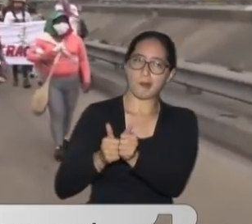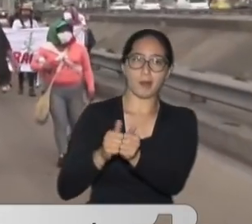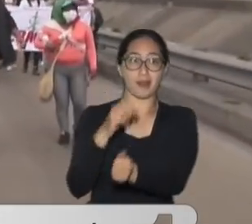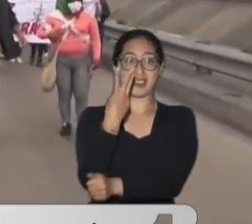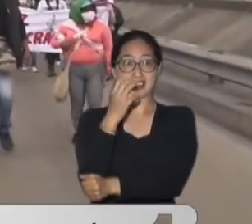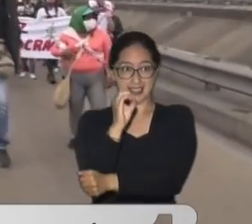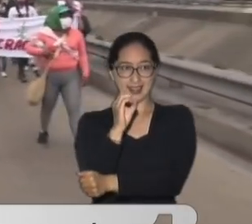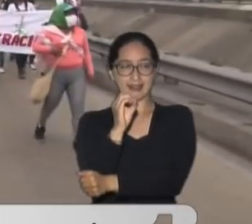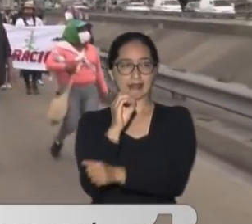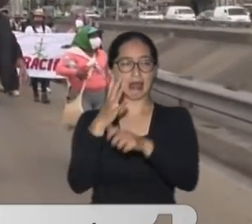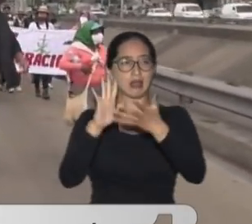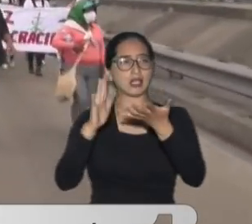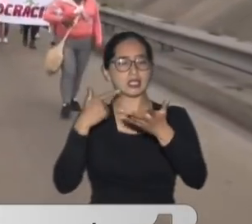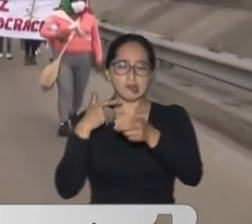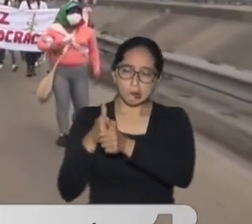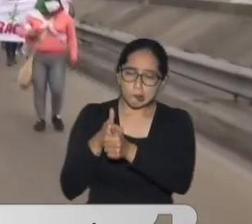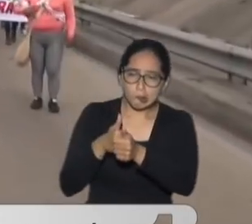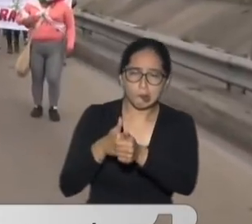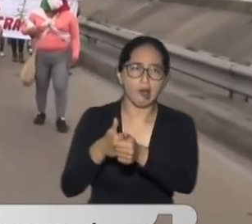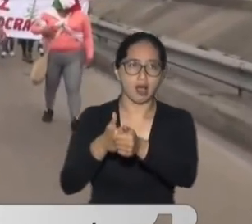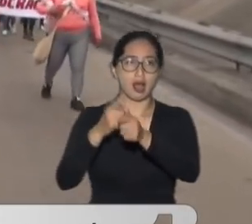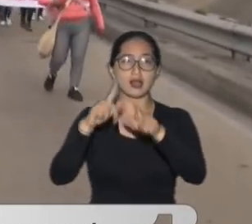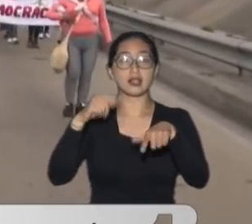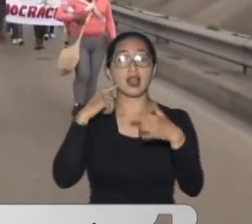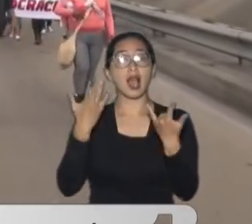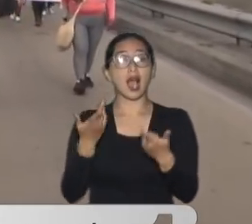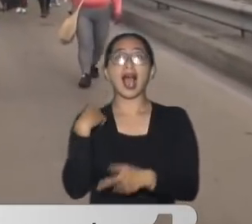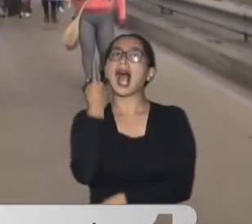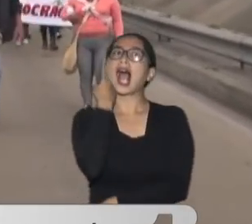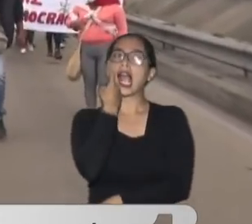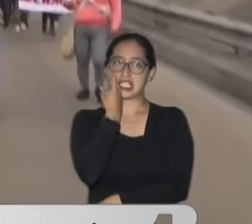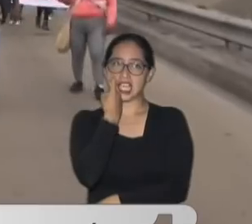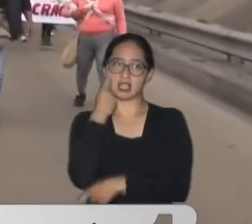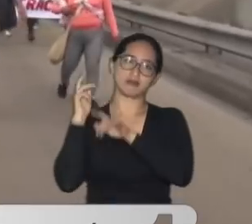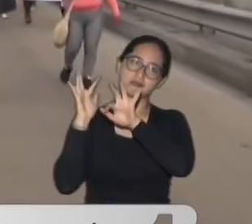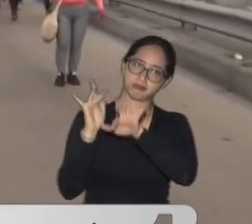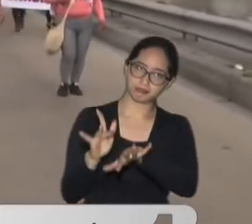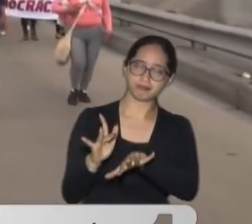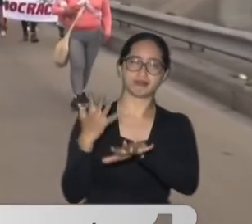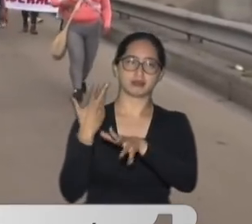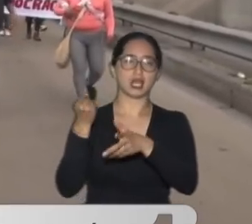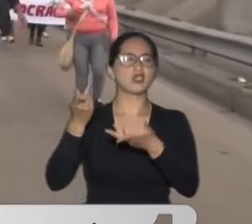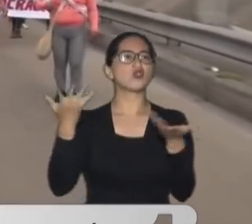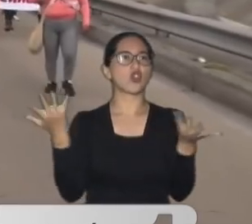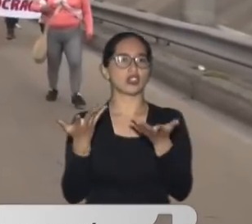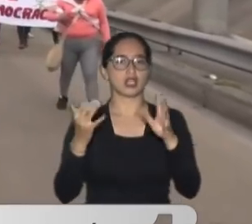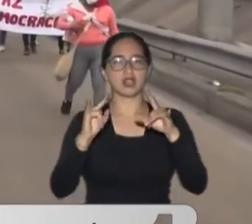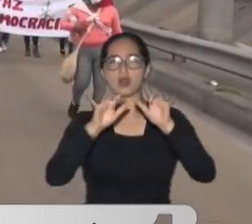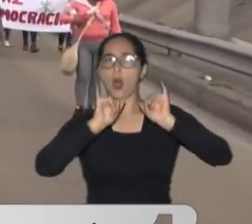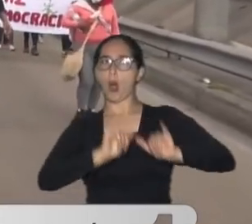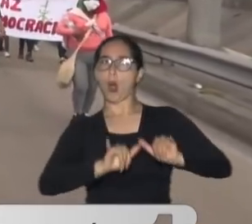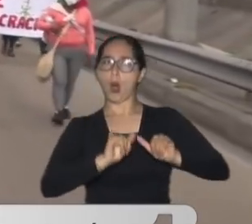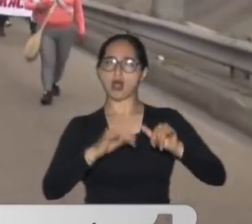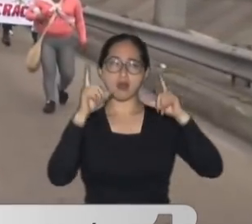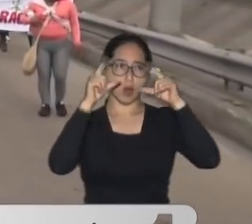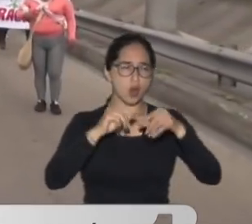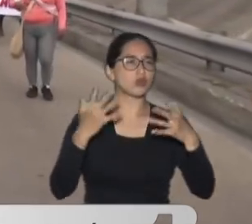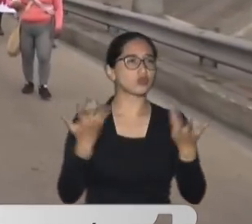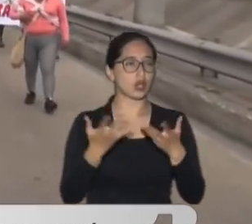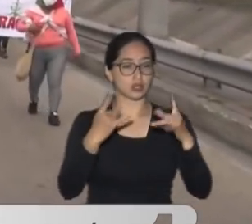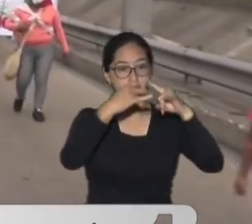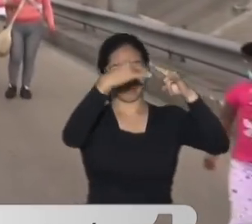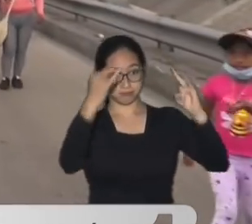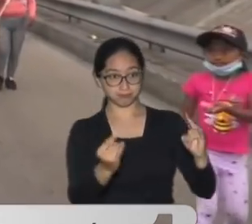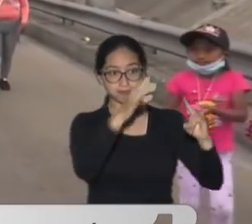a la capital del país. Pasaron su primera noche en Bogotá, en el Palacio de los Deportes, que fue asignado para ellos, en carpas,